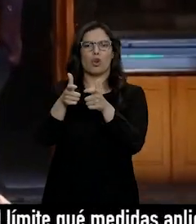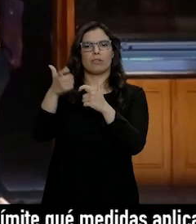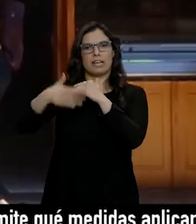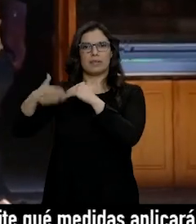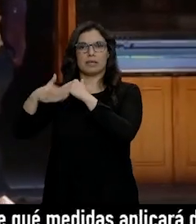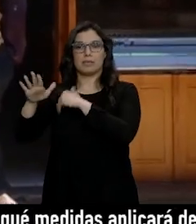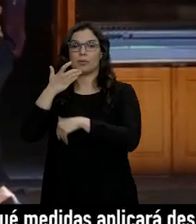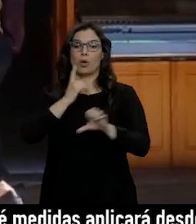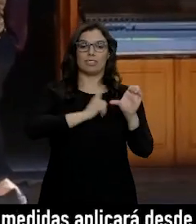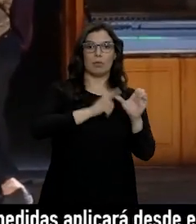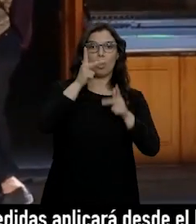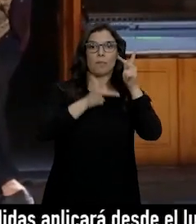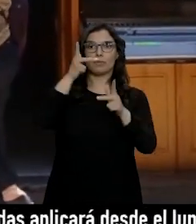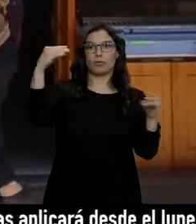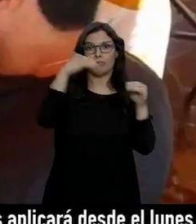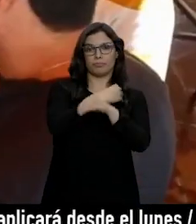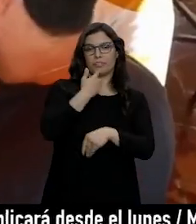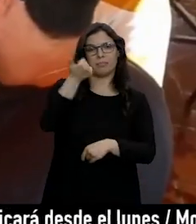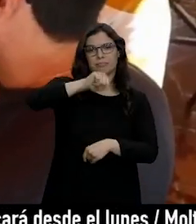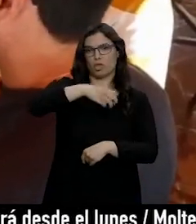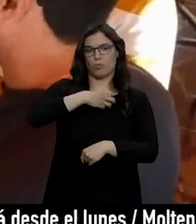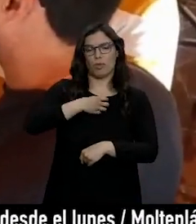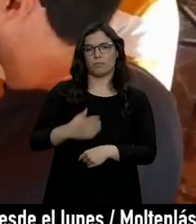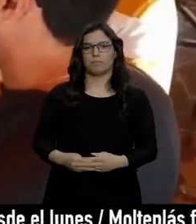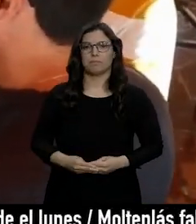los de Extremadura y País Vasco tumbaron esa medida.